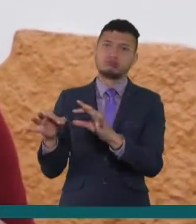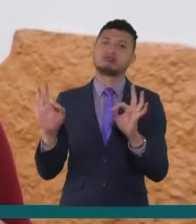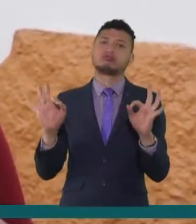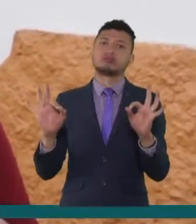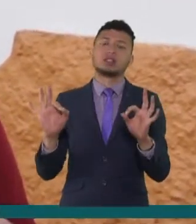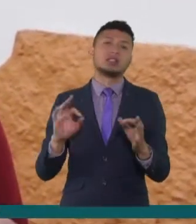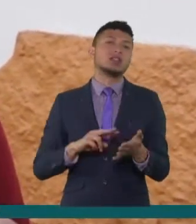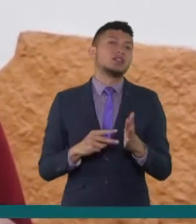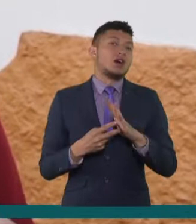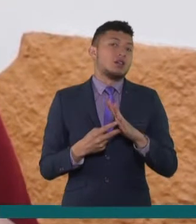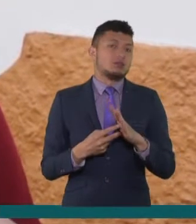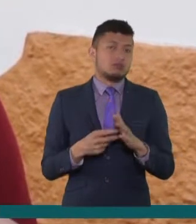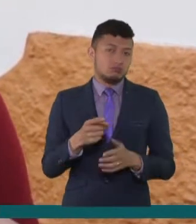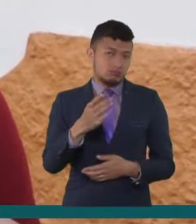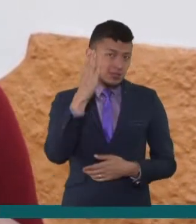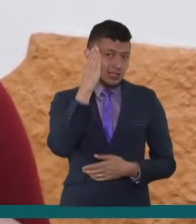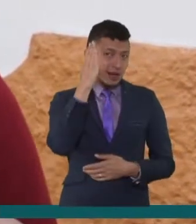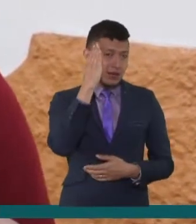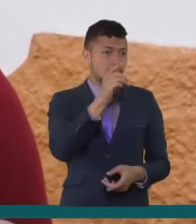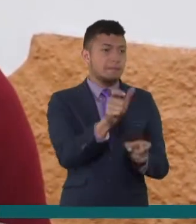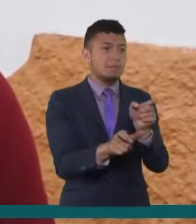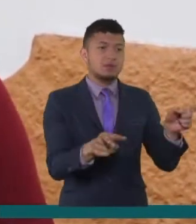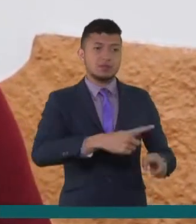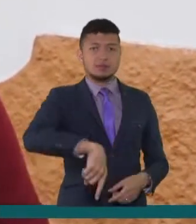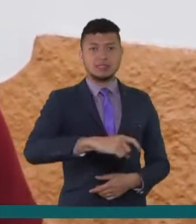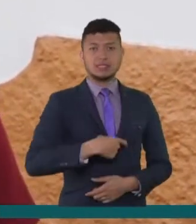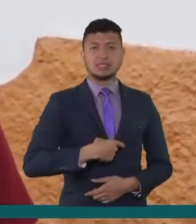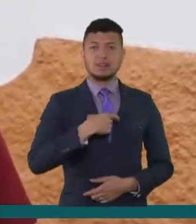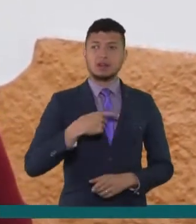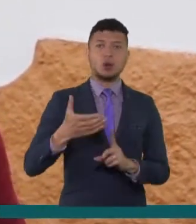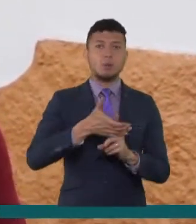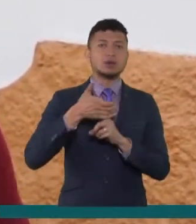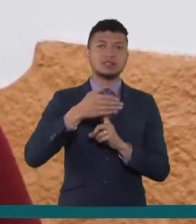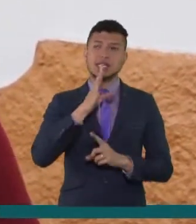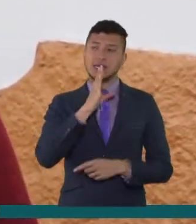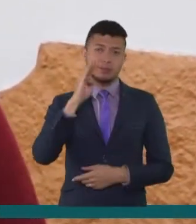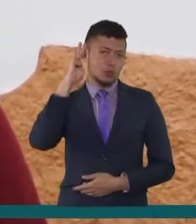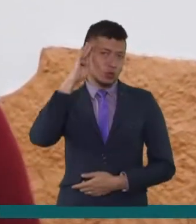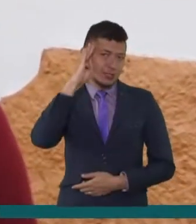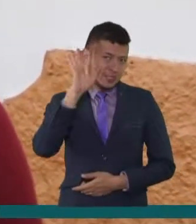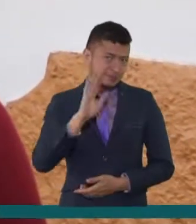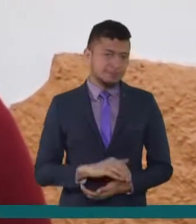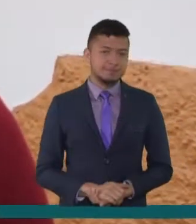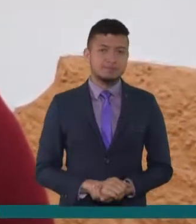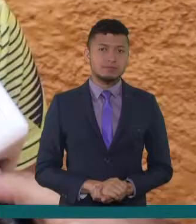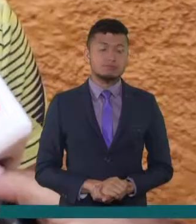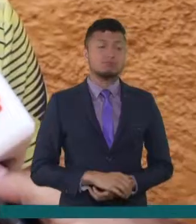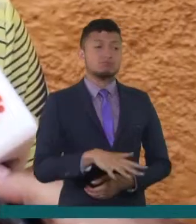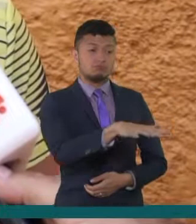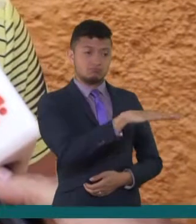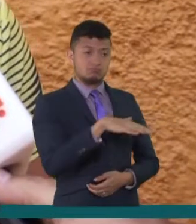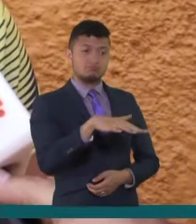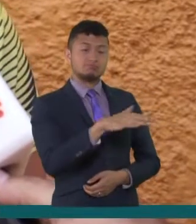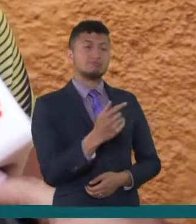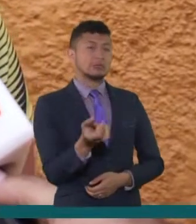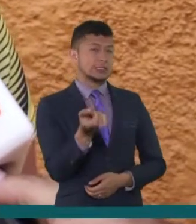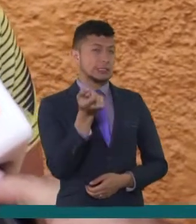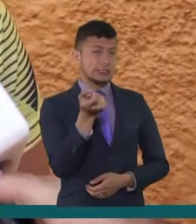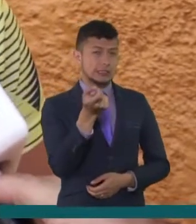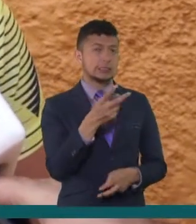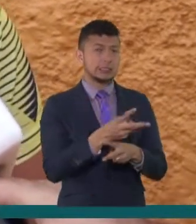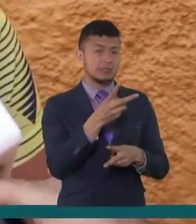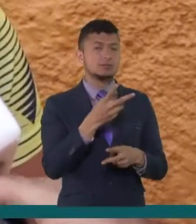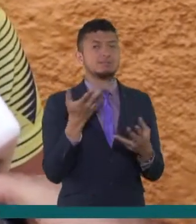haciendo conjuntamente, porque a la larga, pues, ustedes saben que la población civil está protegida es por la policía, ¿sí? Pues hay sitios muy críticos,